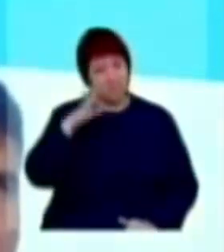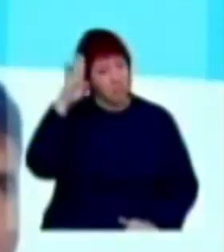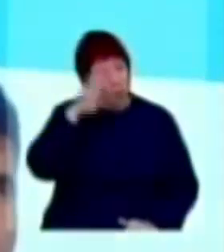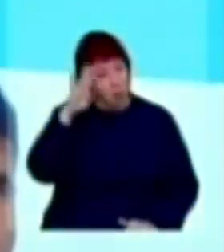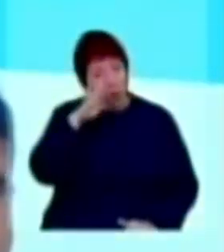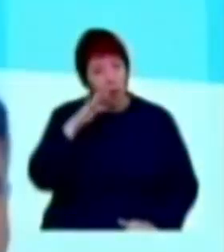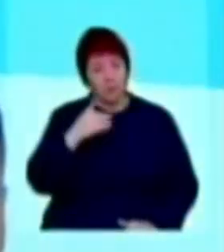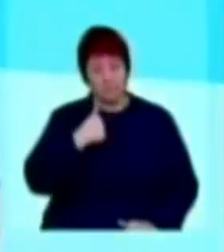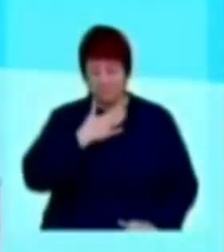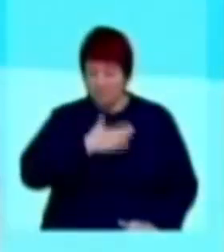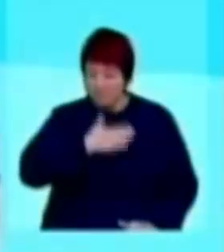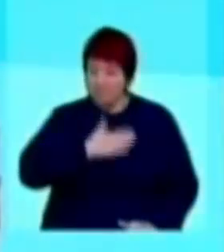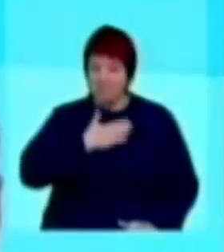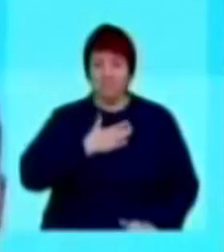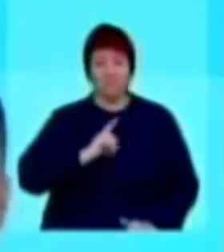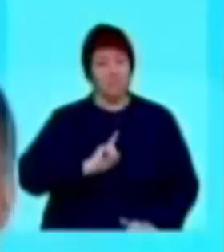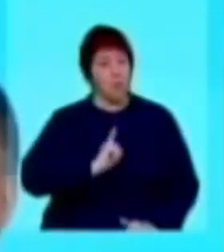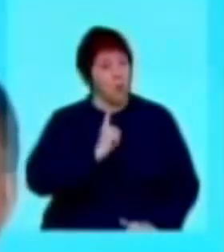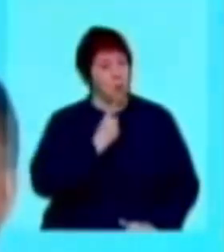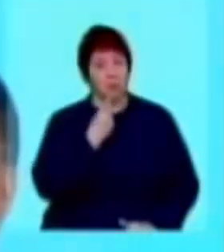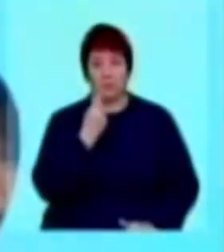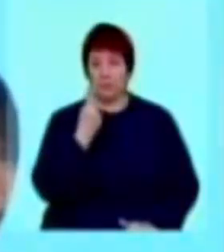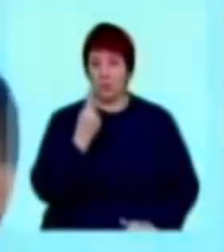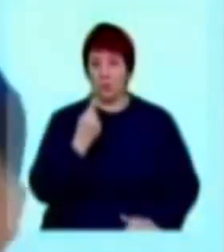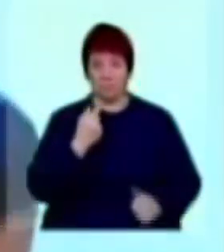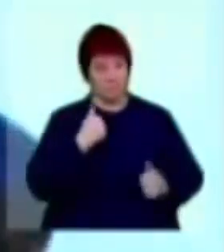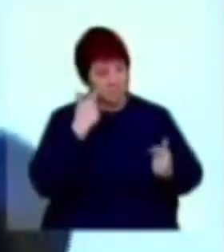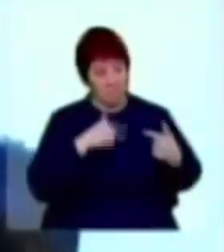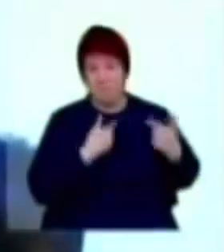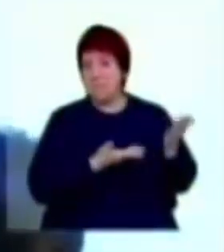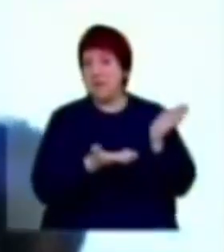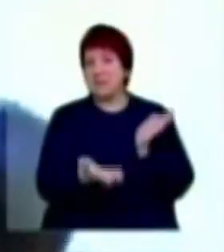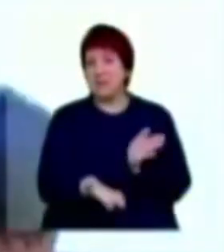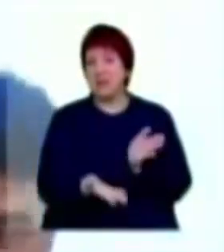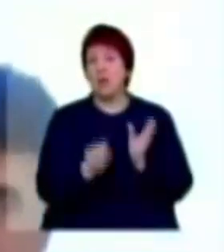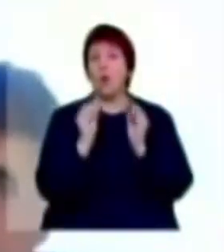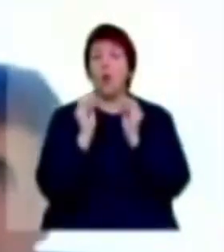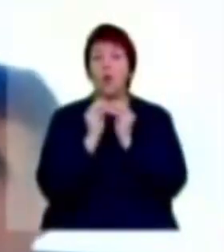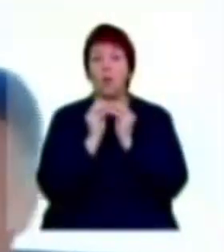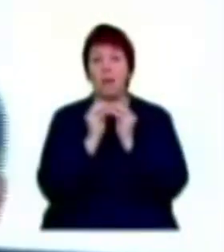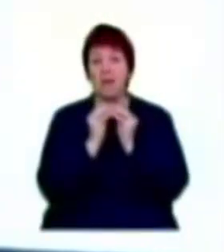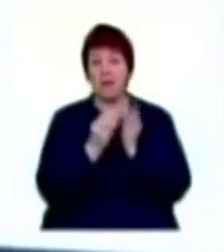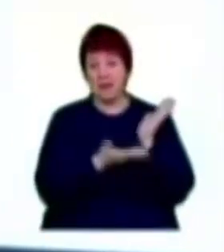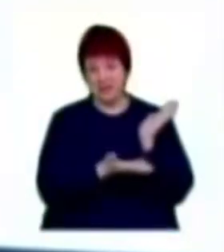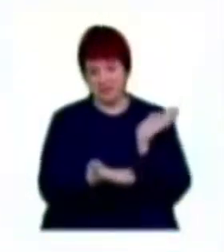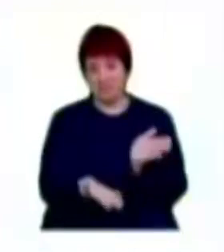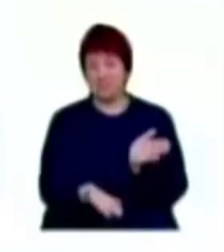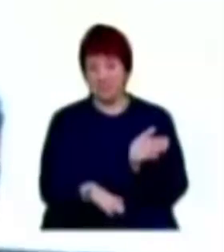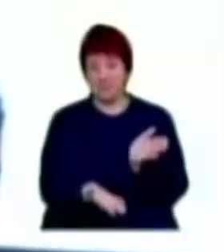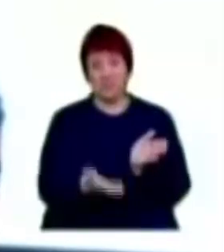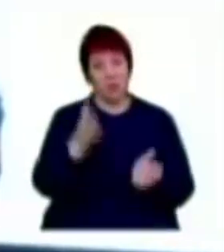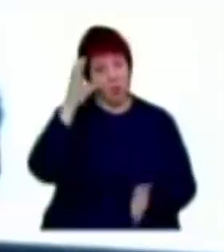es un gusto y un orgullo presentar a nuestra queridísima compañera